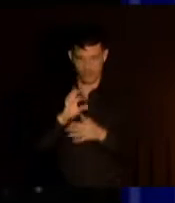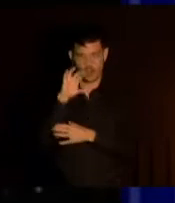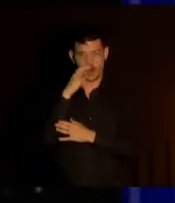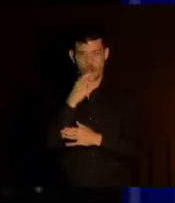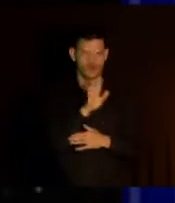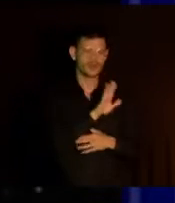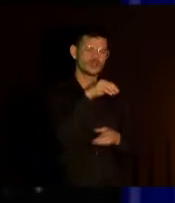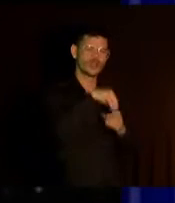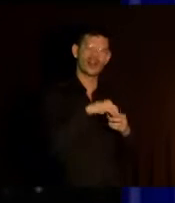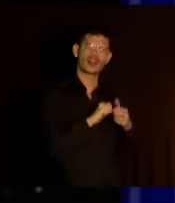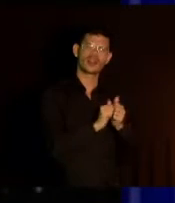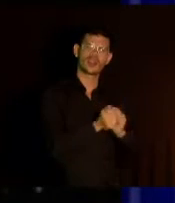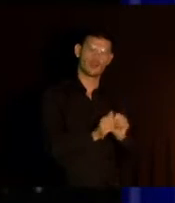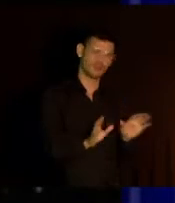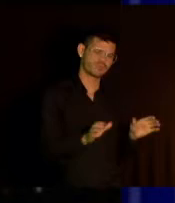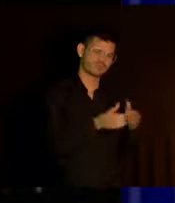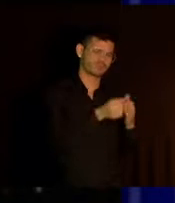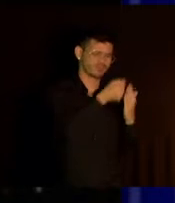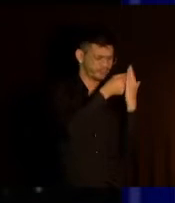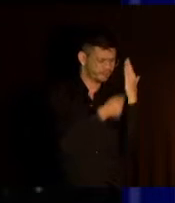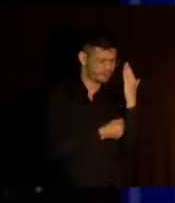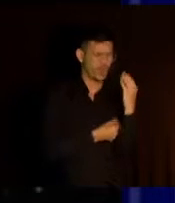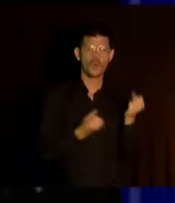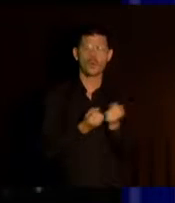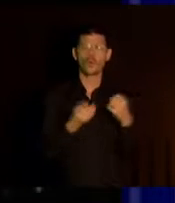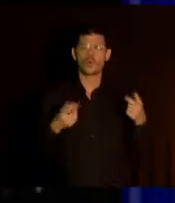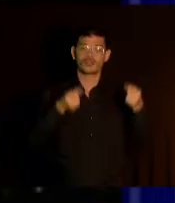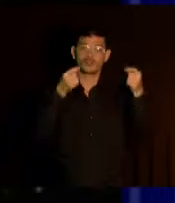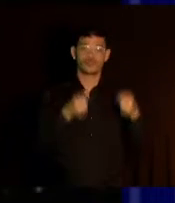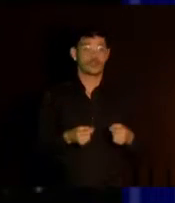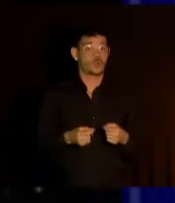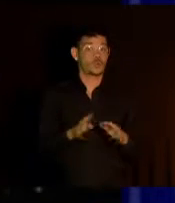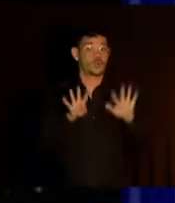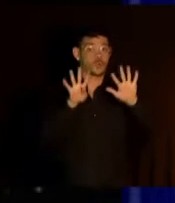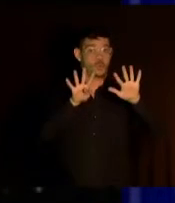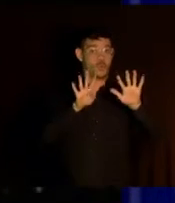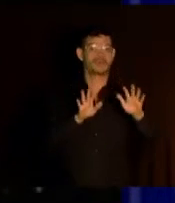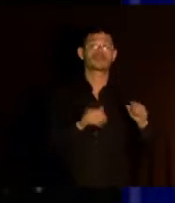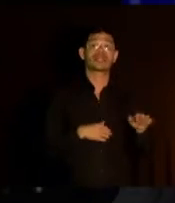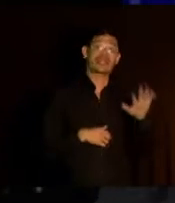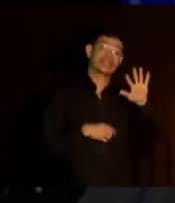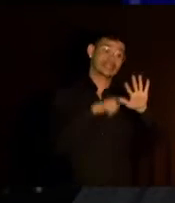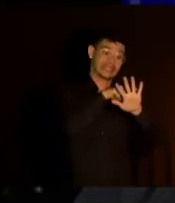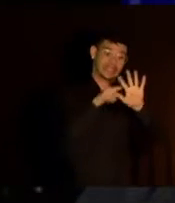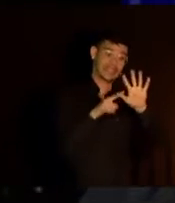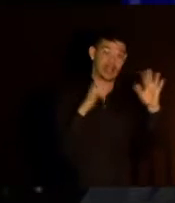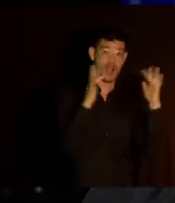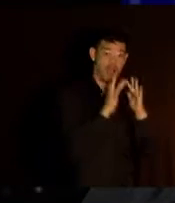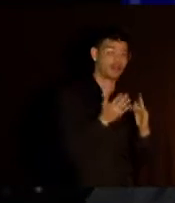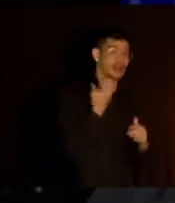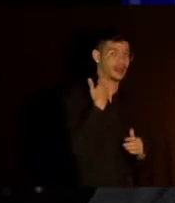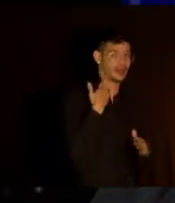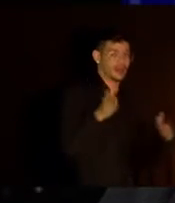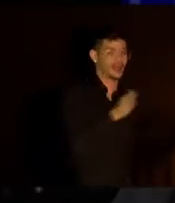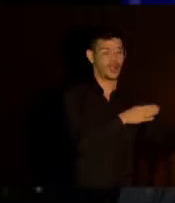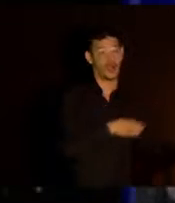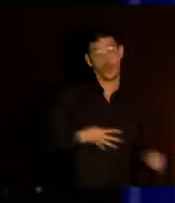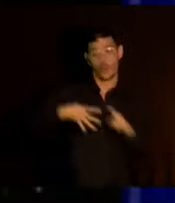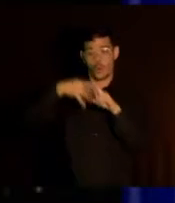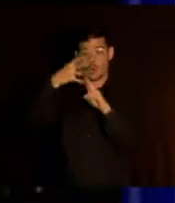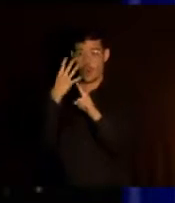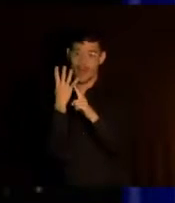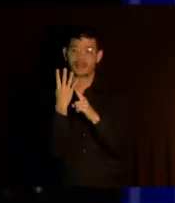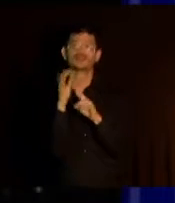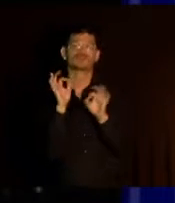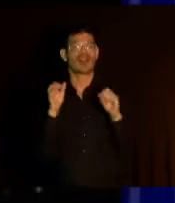deportes, pero que son 5 de verano y 4 de invierno, de los cuales de esos 5 de